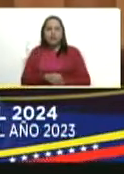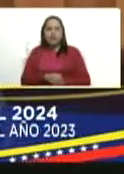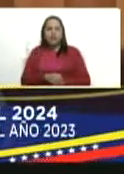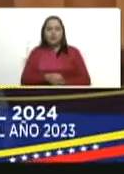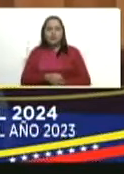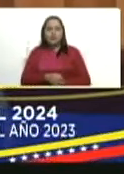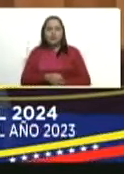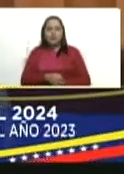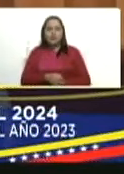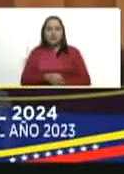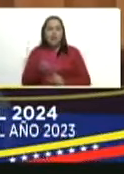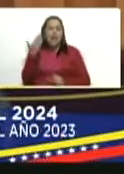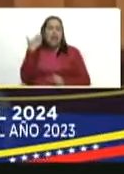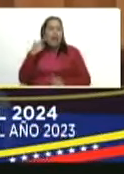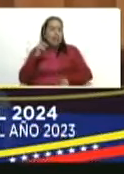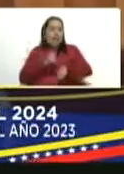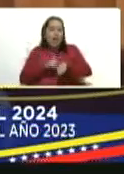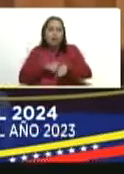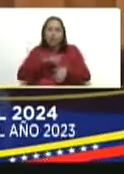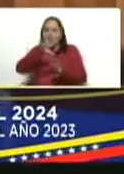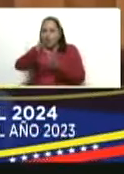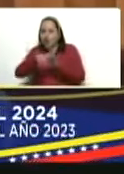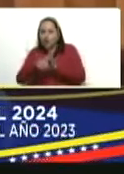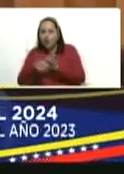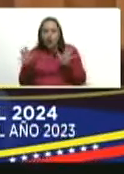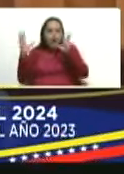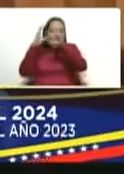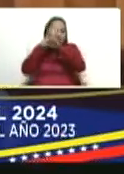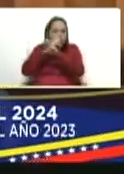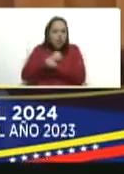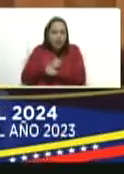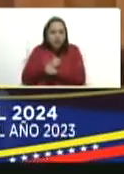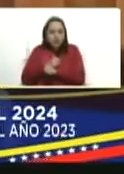Fue una época de despojo, de oscuridad,